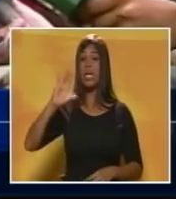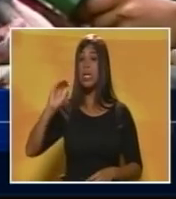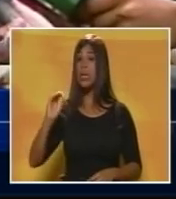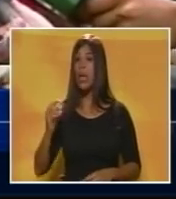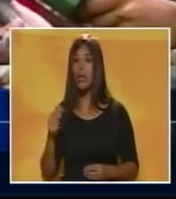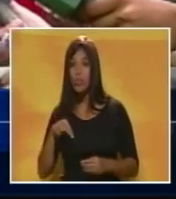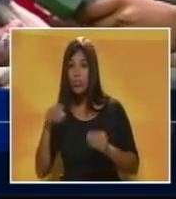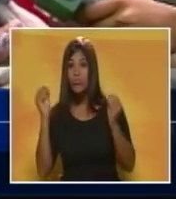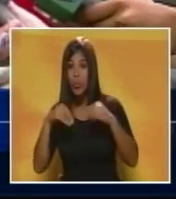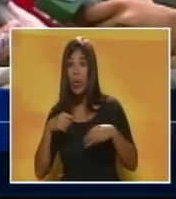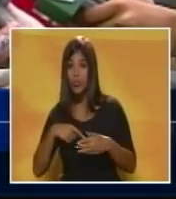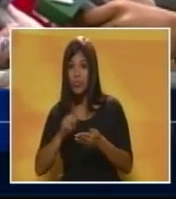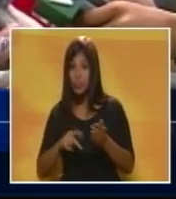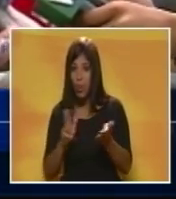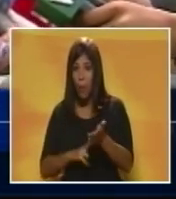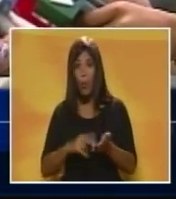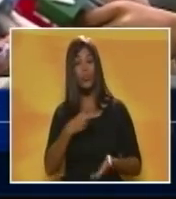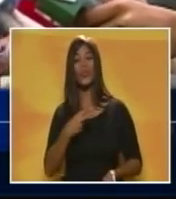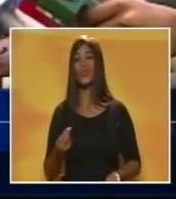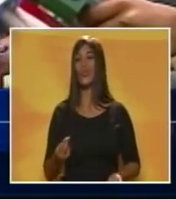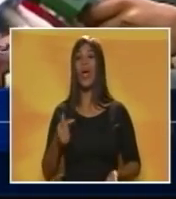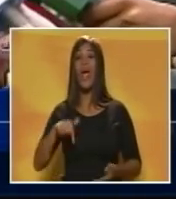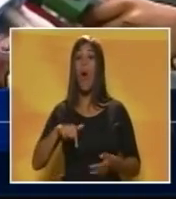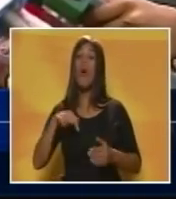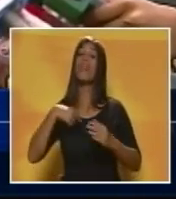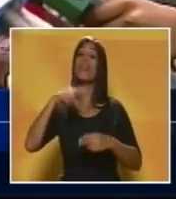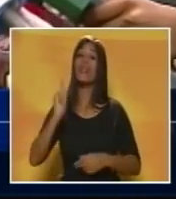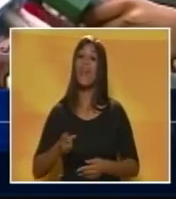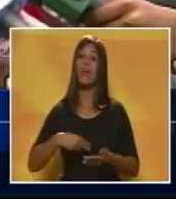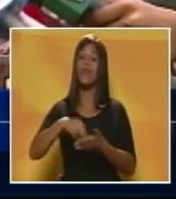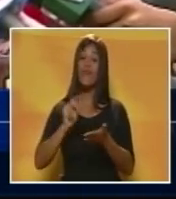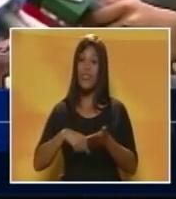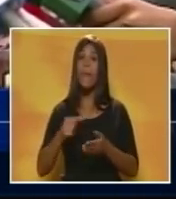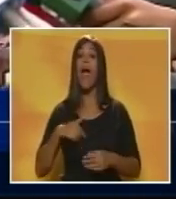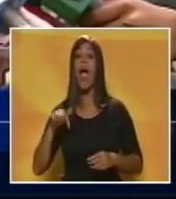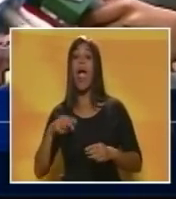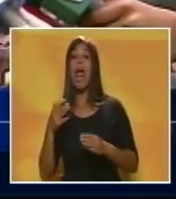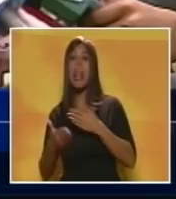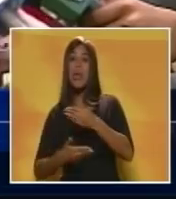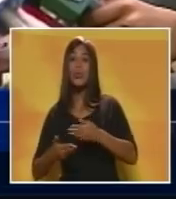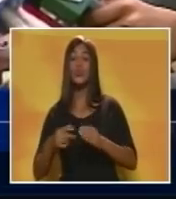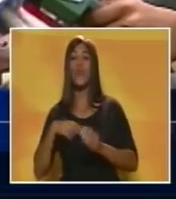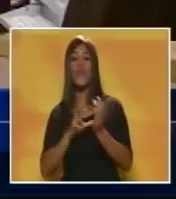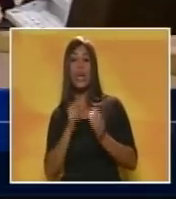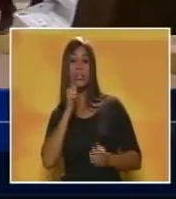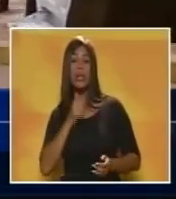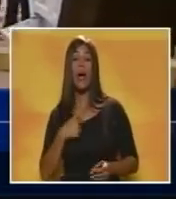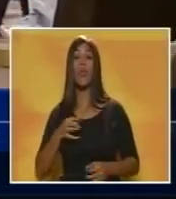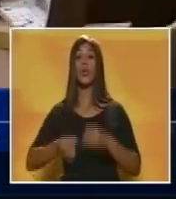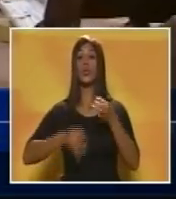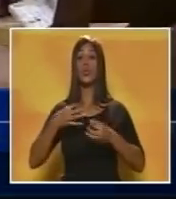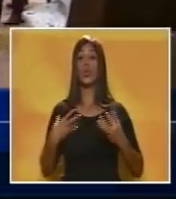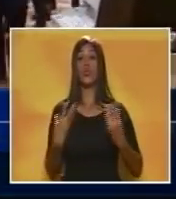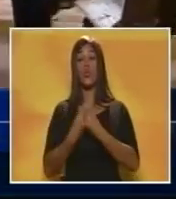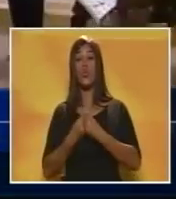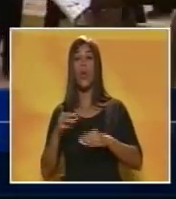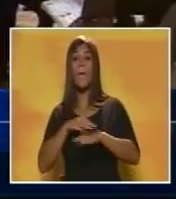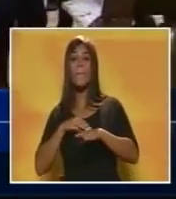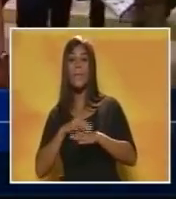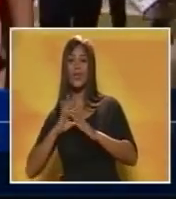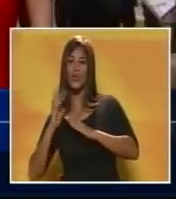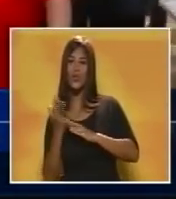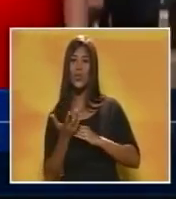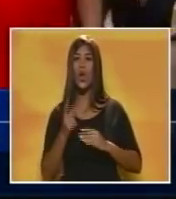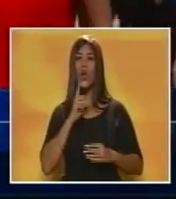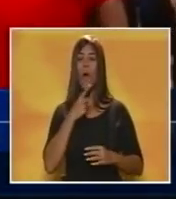por parte de la Alcaldía. La resolución debo firmarla el día de hoy, las negociaciones se dieron durante el viernes, el sábado. El pronunciamiento lo hizo junto al ministro de